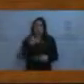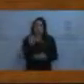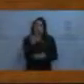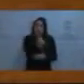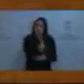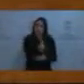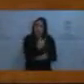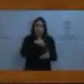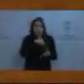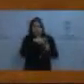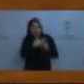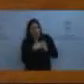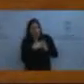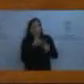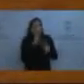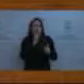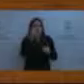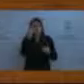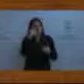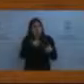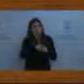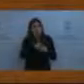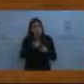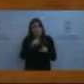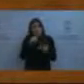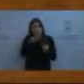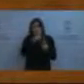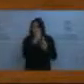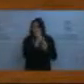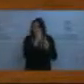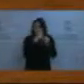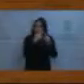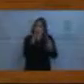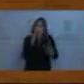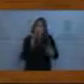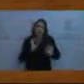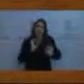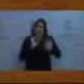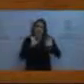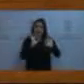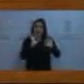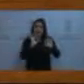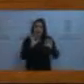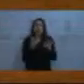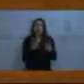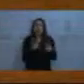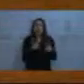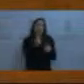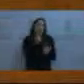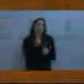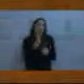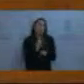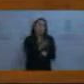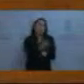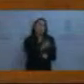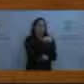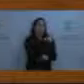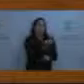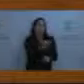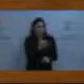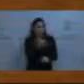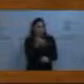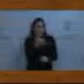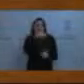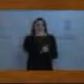situación muy complicada, y lo consideramos cultura asturiana, que también es cultura asturiana, una asignación presupuestaria, que ustedes aprueban y que está en los